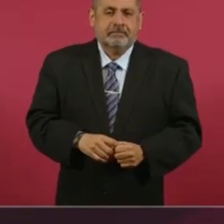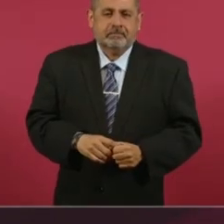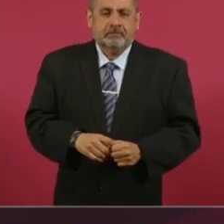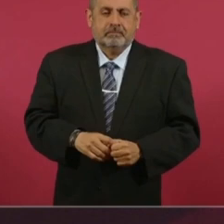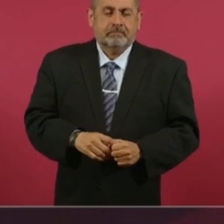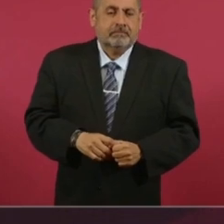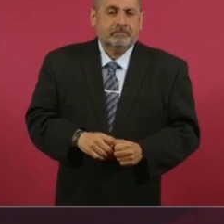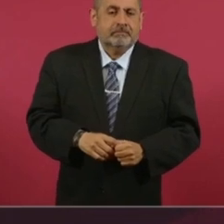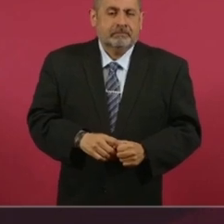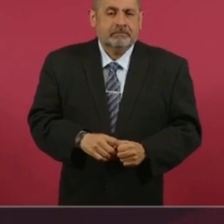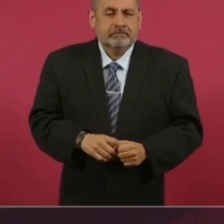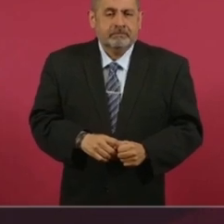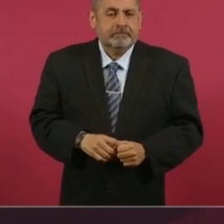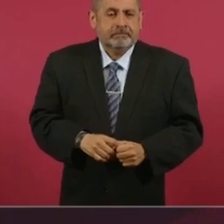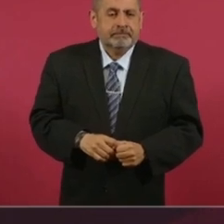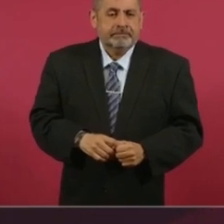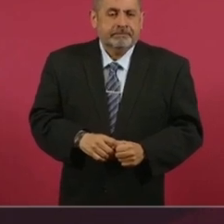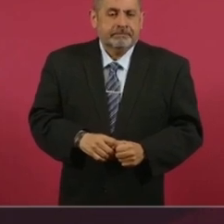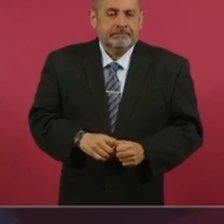a